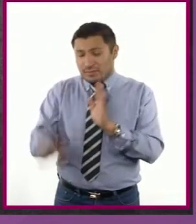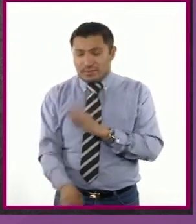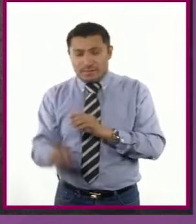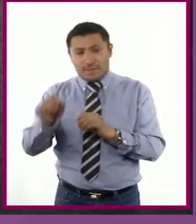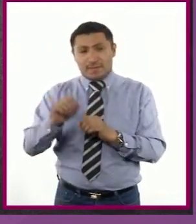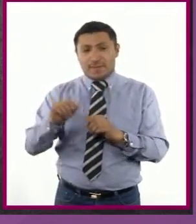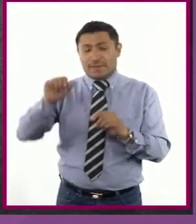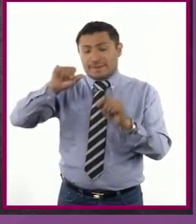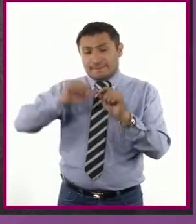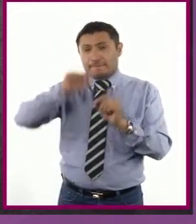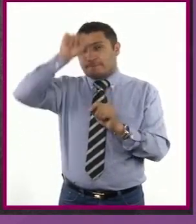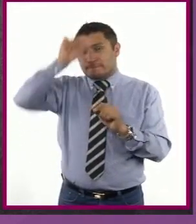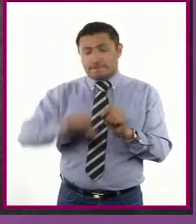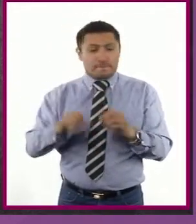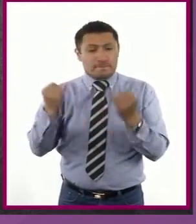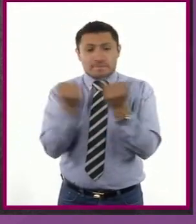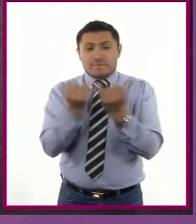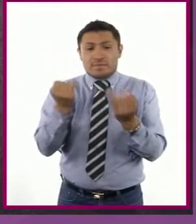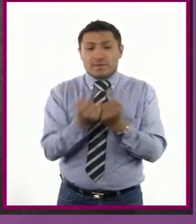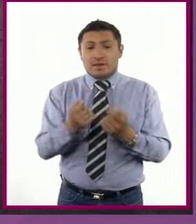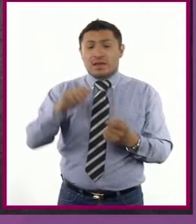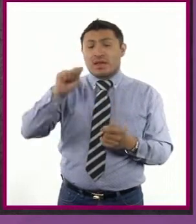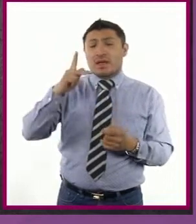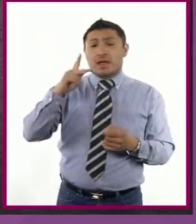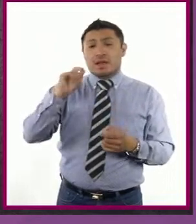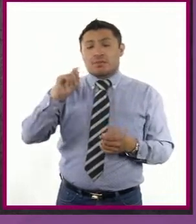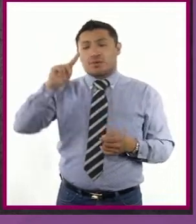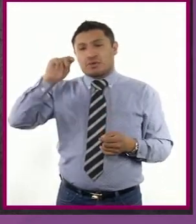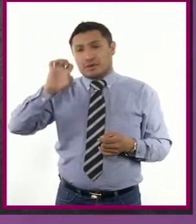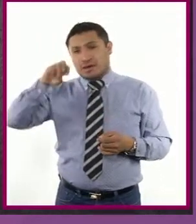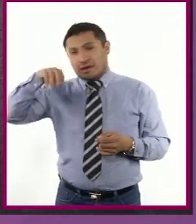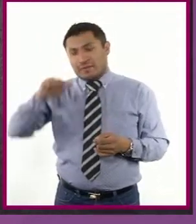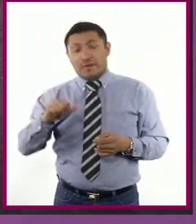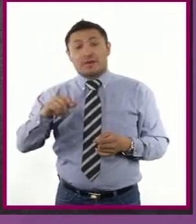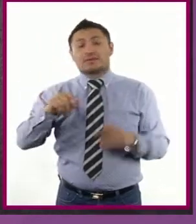del triángulo es igual a la medida de la apotema del hexágono.